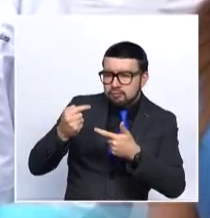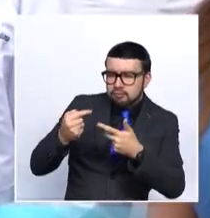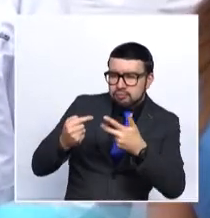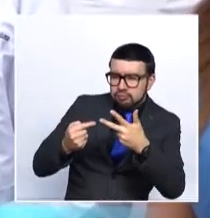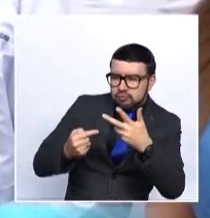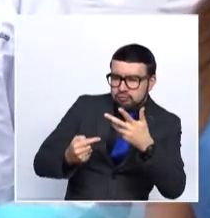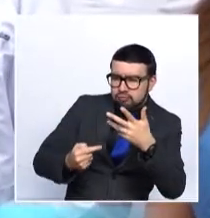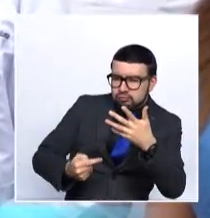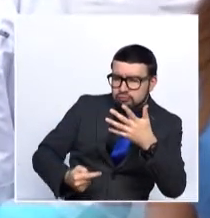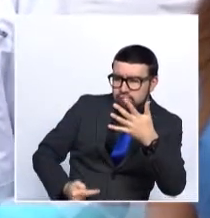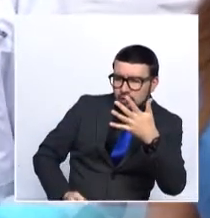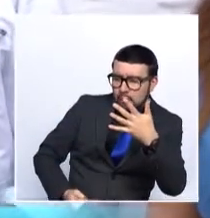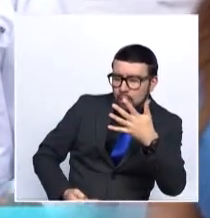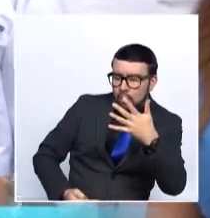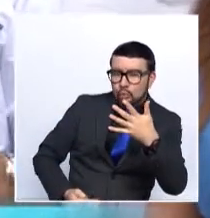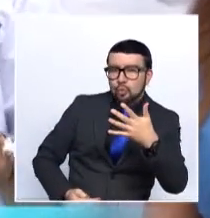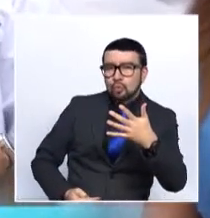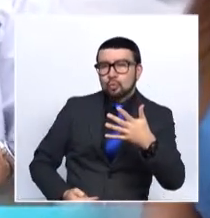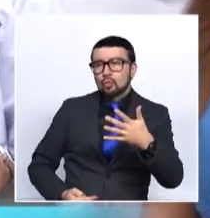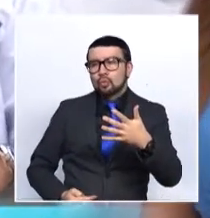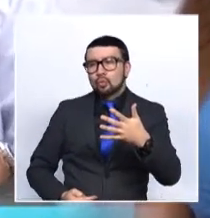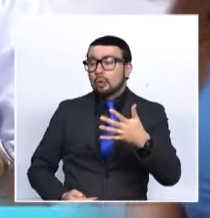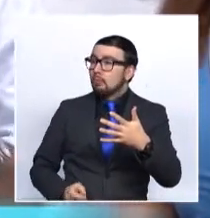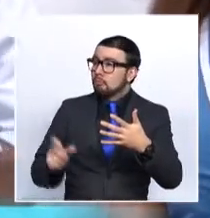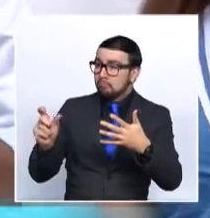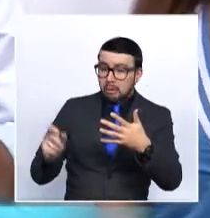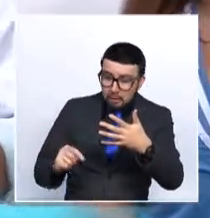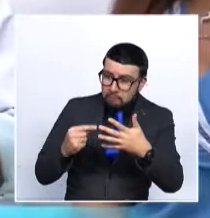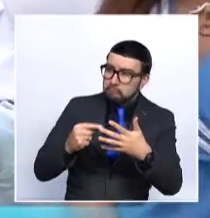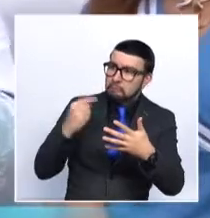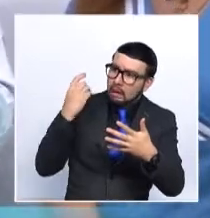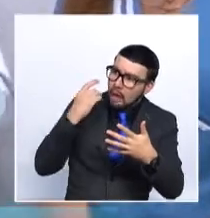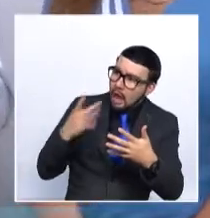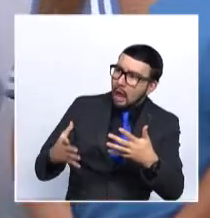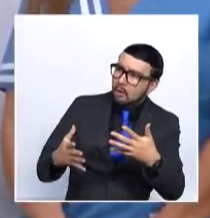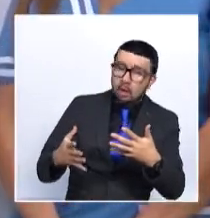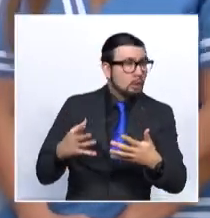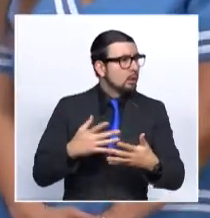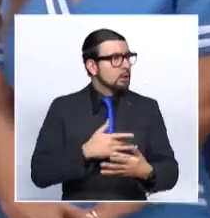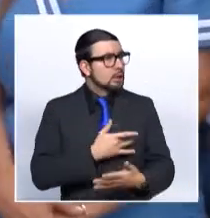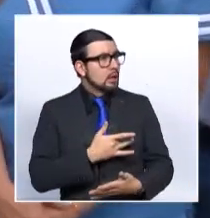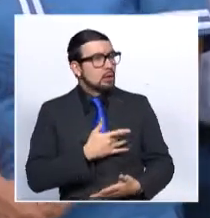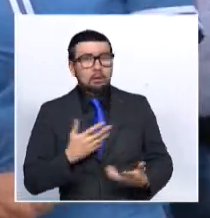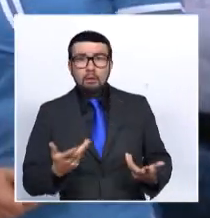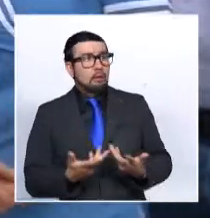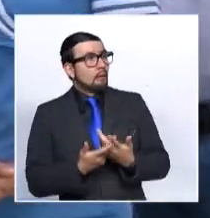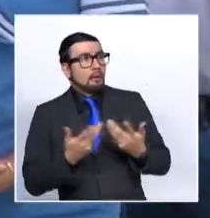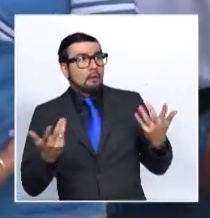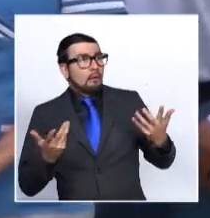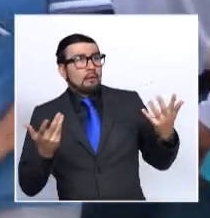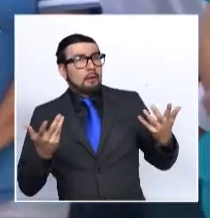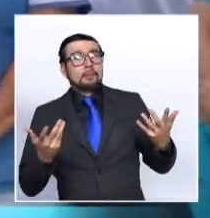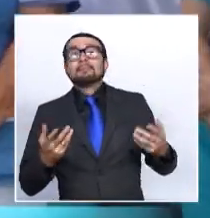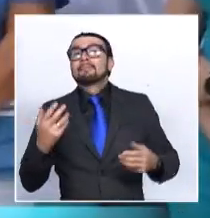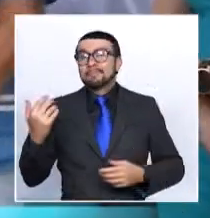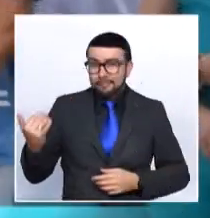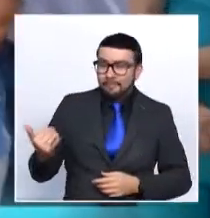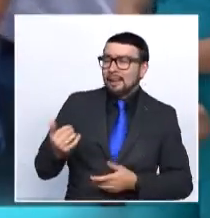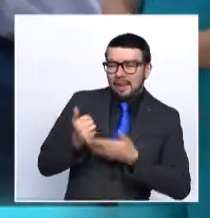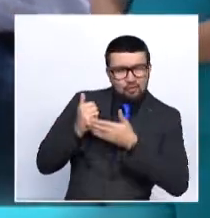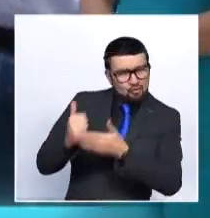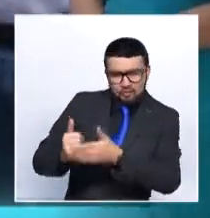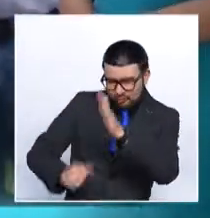estudio clínico y encontramos cosas que la persona ni siquiera sentía, a uno lo llena de satisfacción poder hacer un diagnóstico oportuno, porque